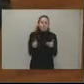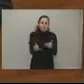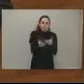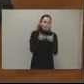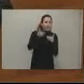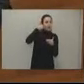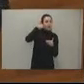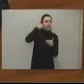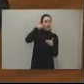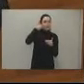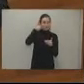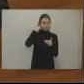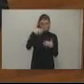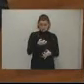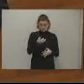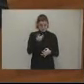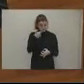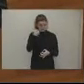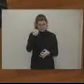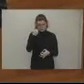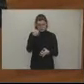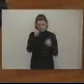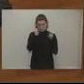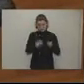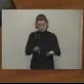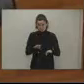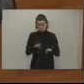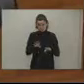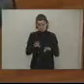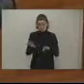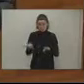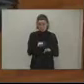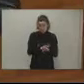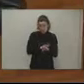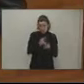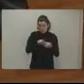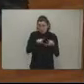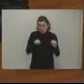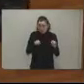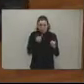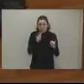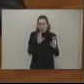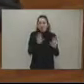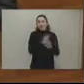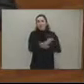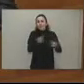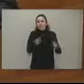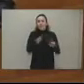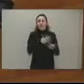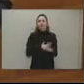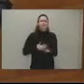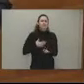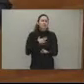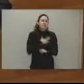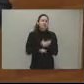dignidad. Pero no hubo nada digno en su renuncia. Ni tampoco fue por aquello de darse el supremo placer de